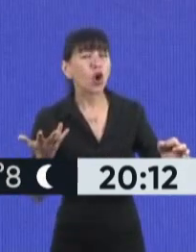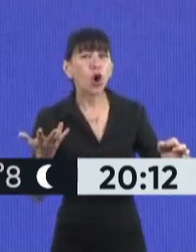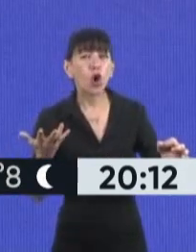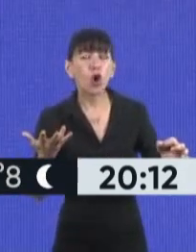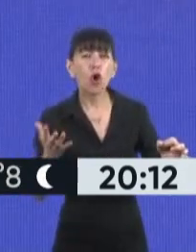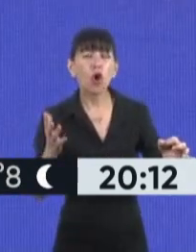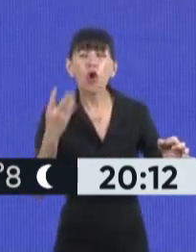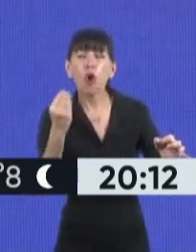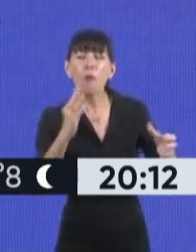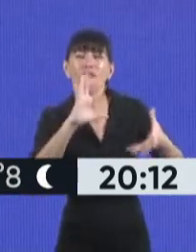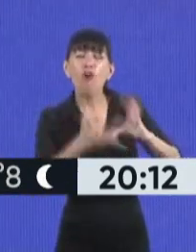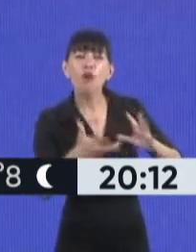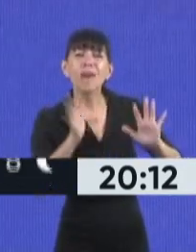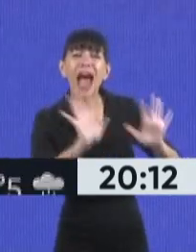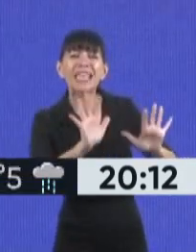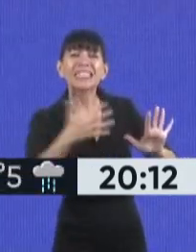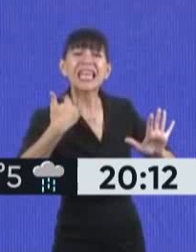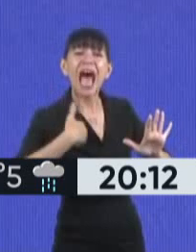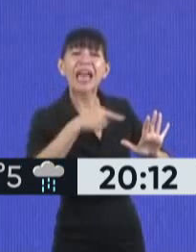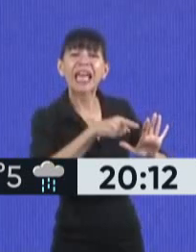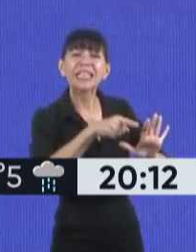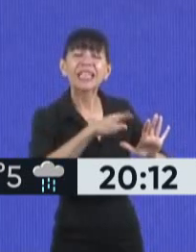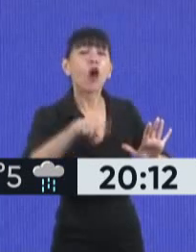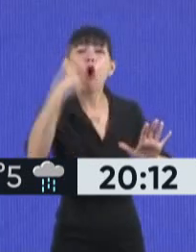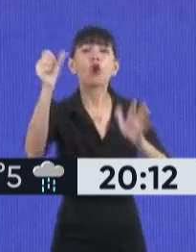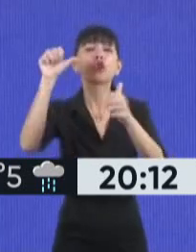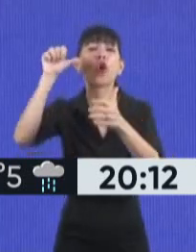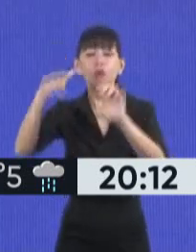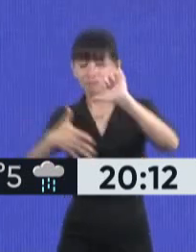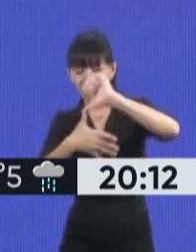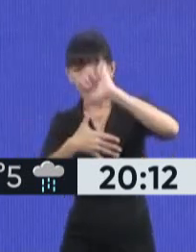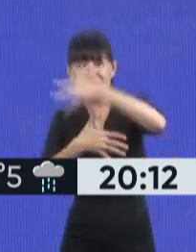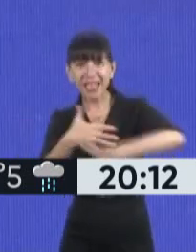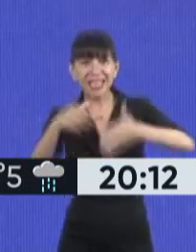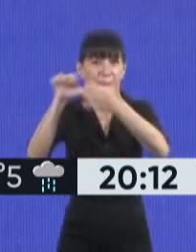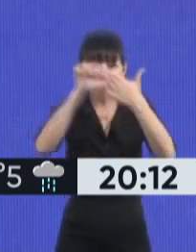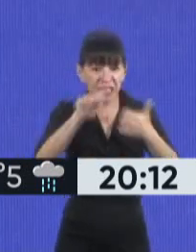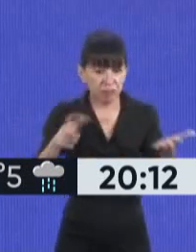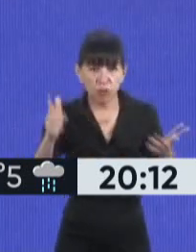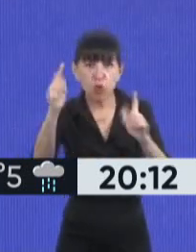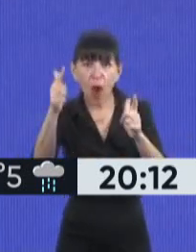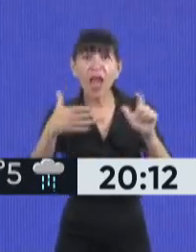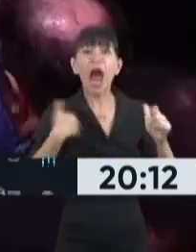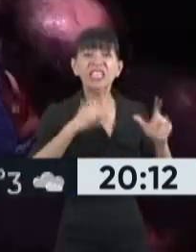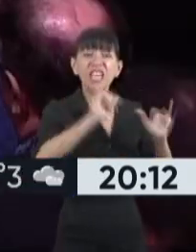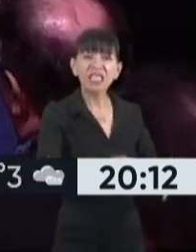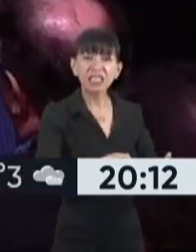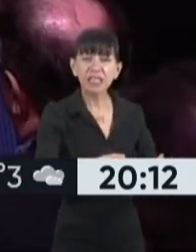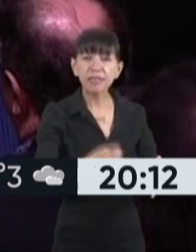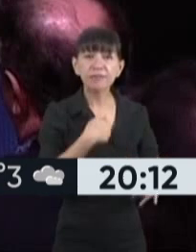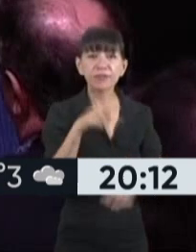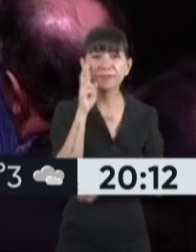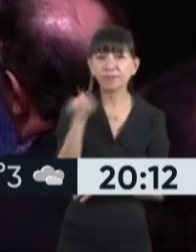pasa en Argentina y no pasa en América Latina. Entonces Entonces la miré, esbocé mi